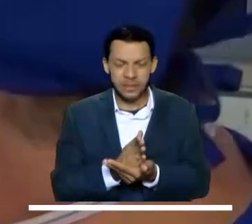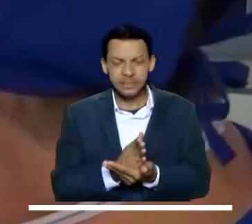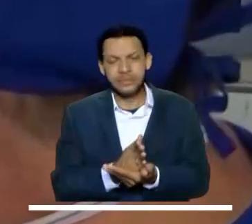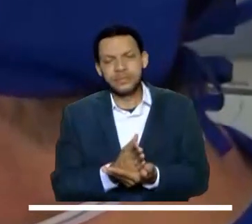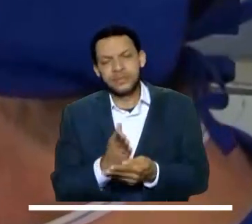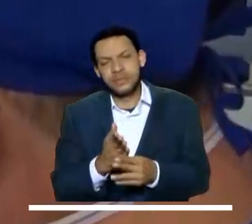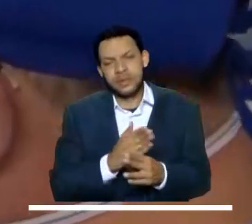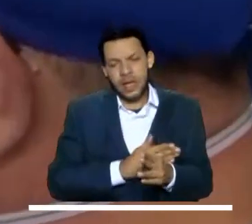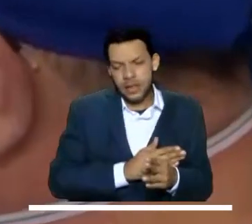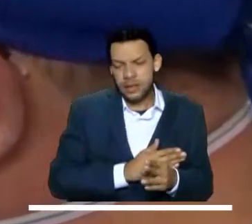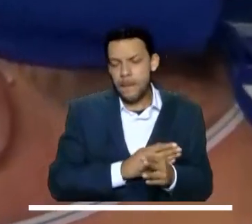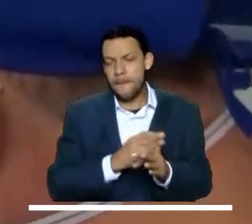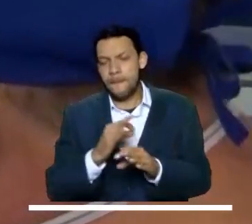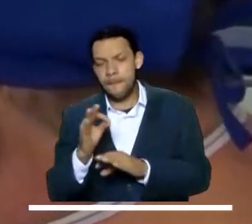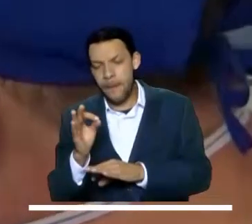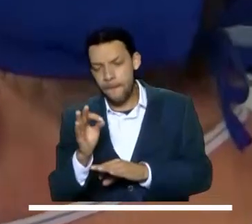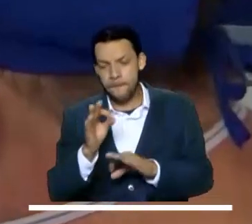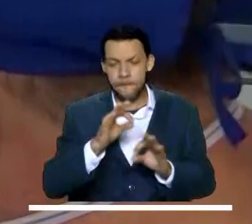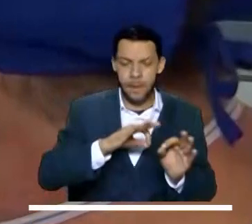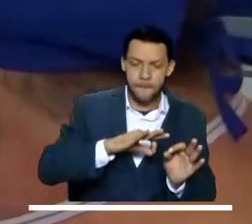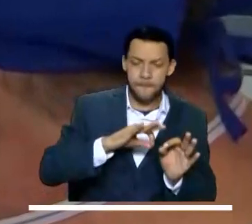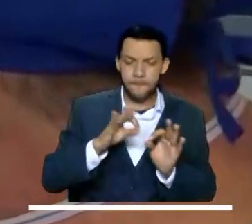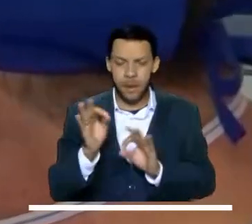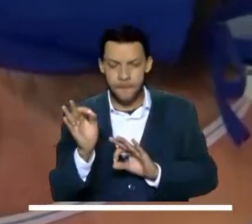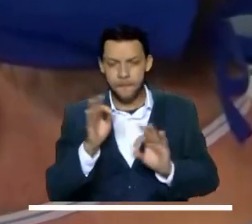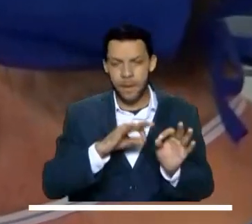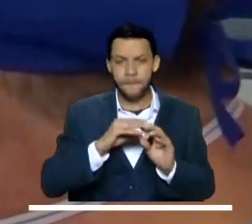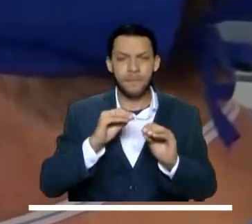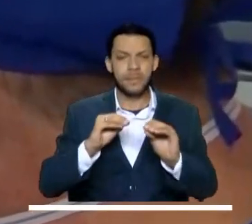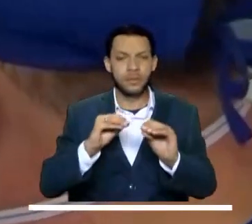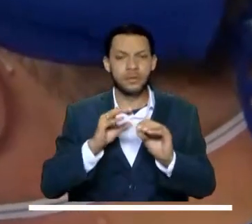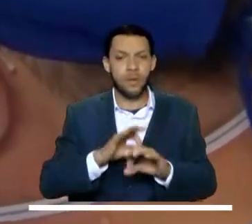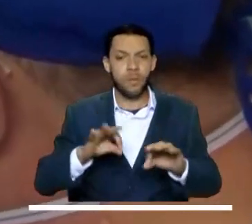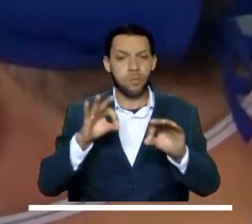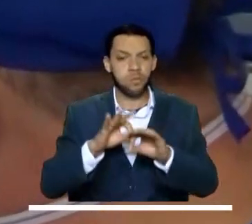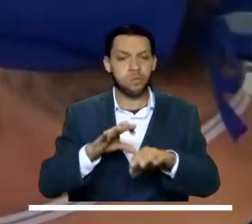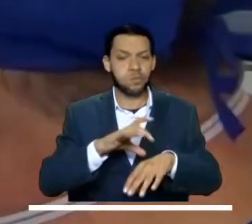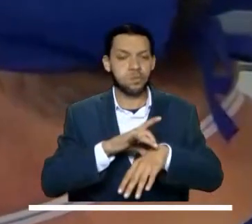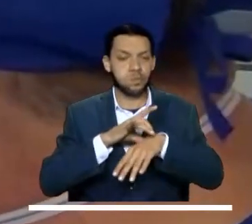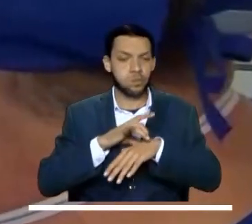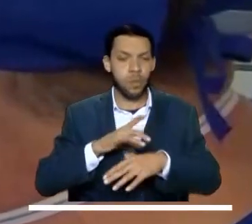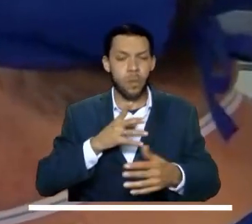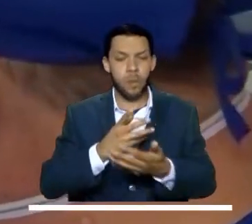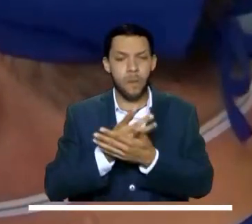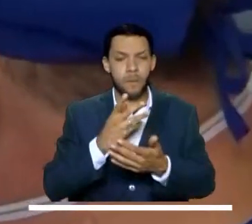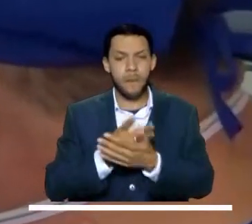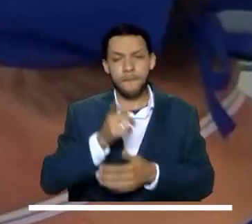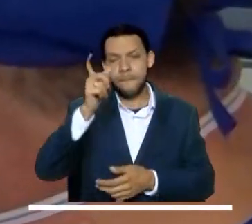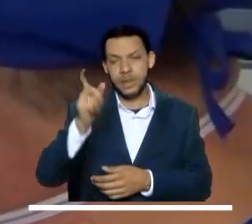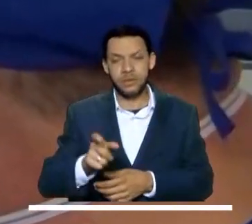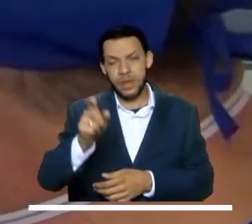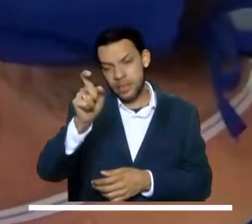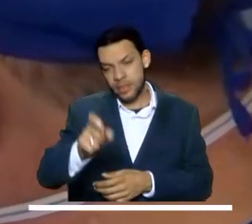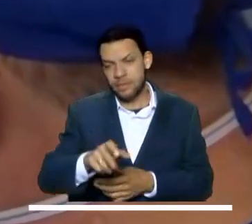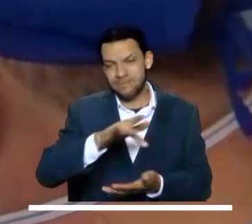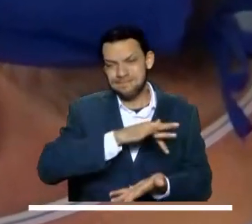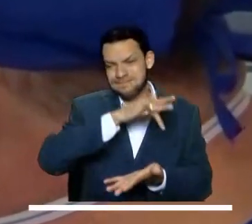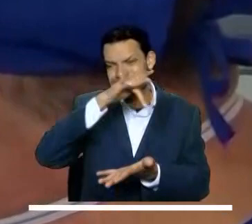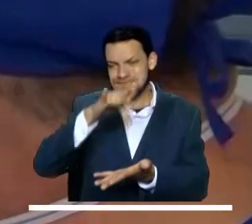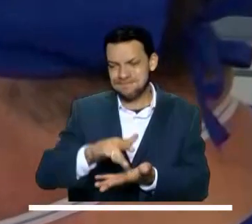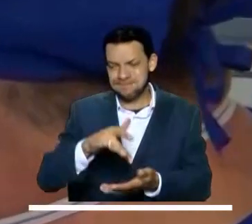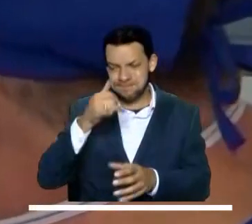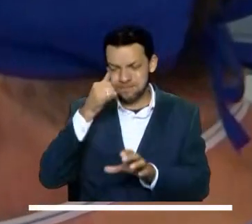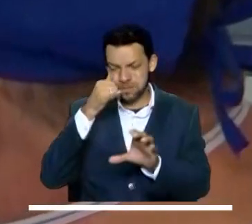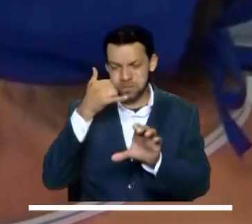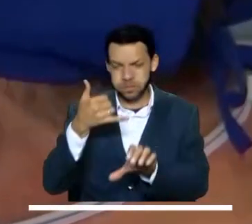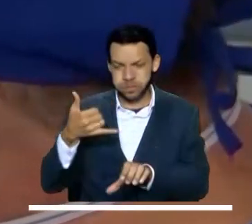esto suele hacerse después de los 50 años o a partir de los 50 años de edad, como me recomienda la Sociedad Americana de Gastroenterología, hacer un tamizaje del colon a partir